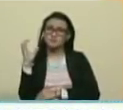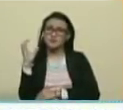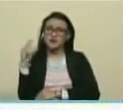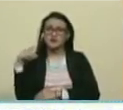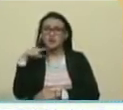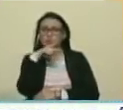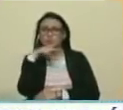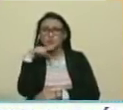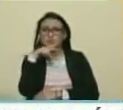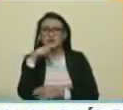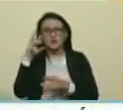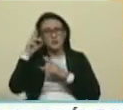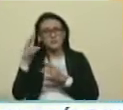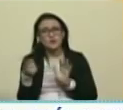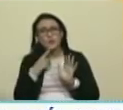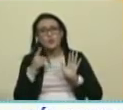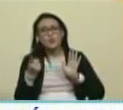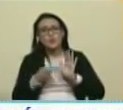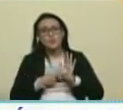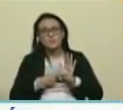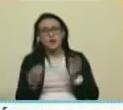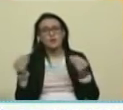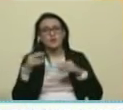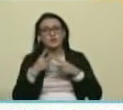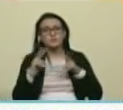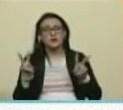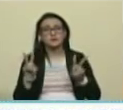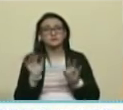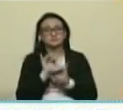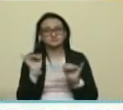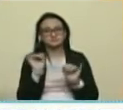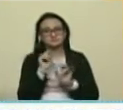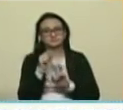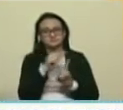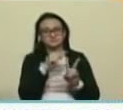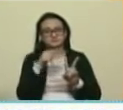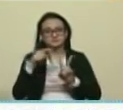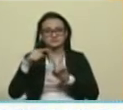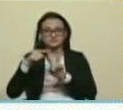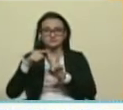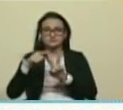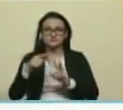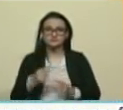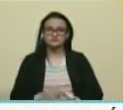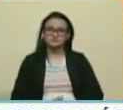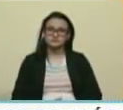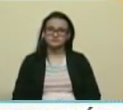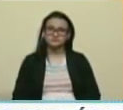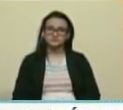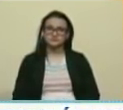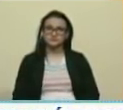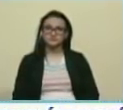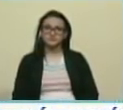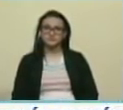respete y cumpla con los acuerdos de paz establecidos. Con esta información vamos a retornar nuevamente el contacto a los estudios. Adelante.